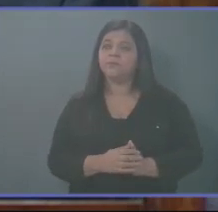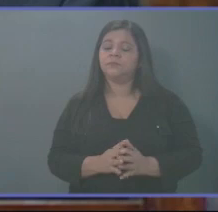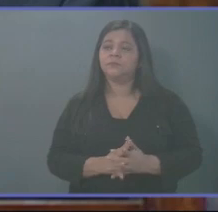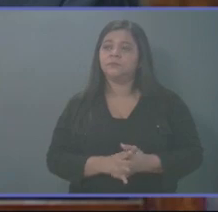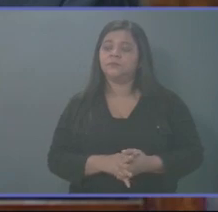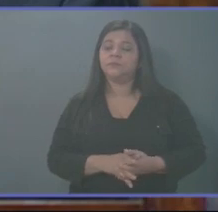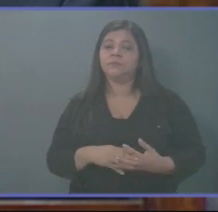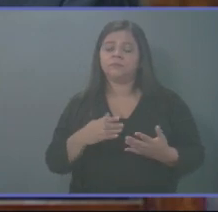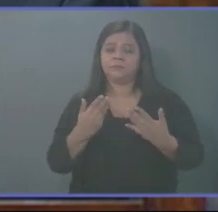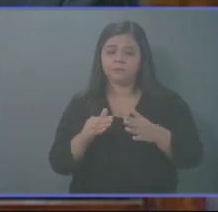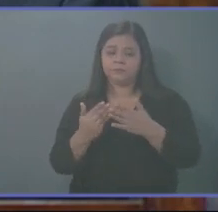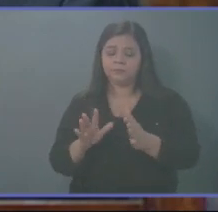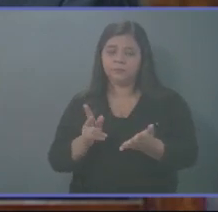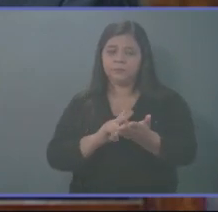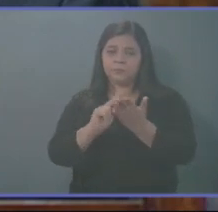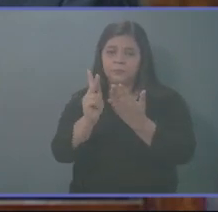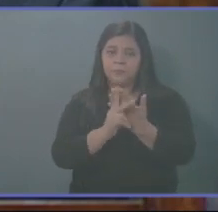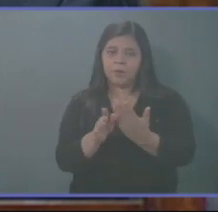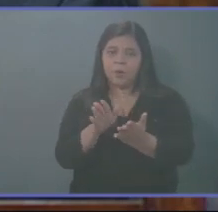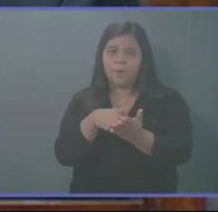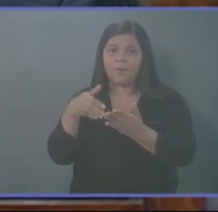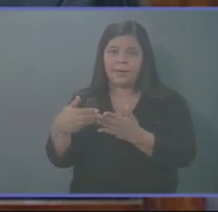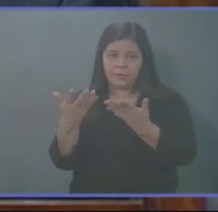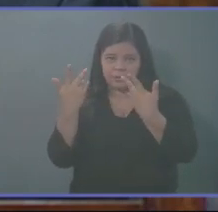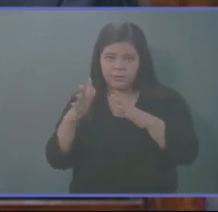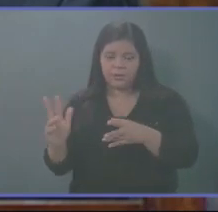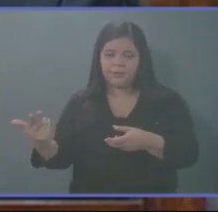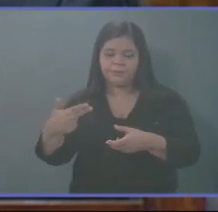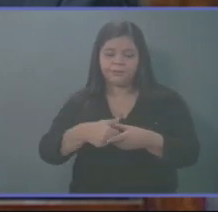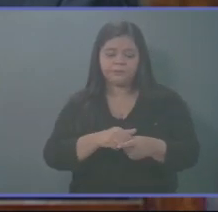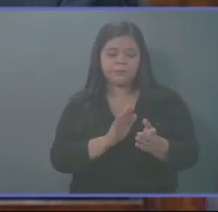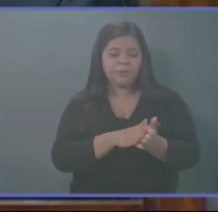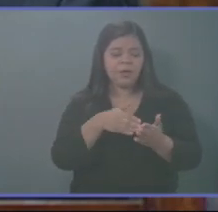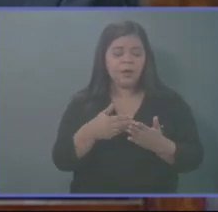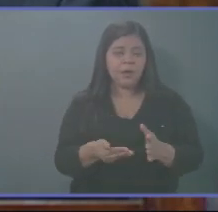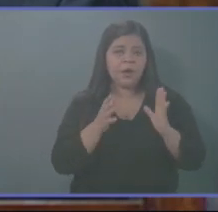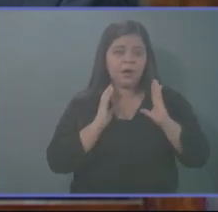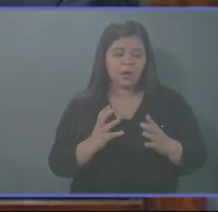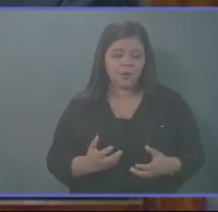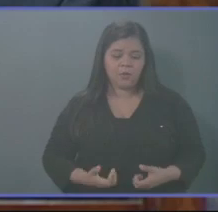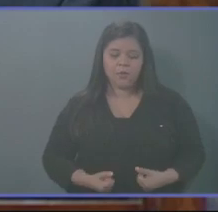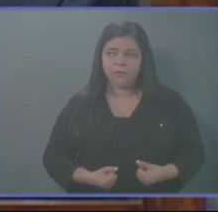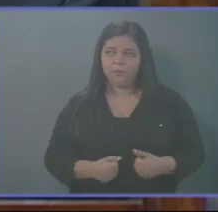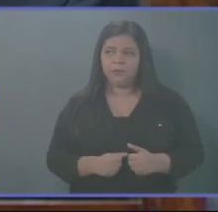eran programas o planes que estaban incorporados al plan de gobierno de aquel entonces